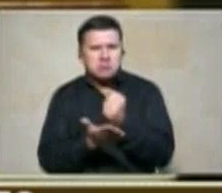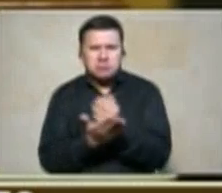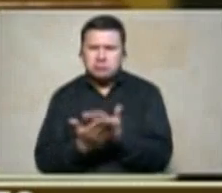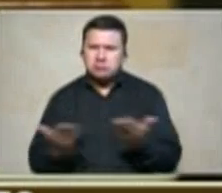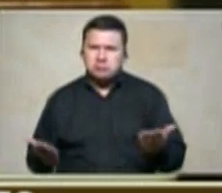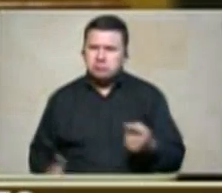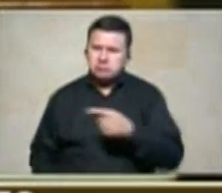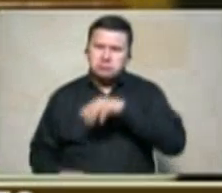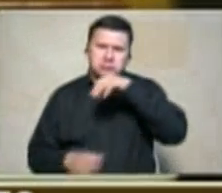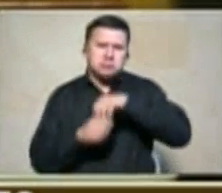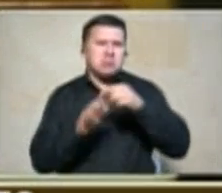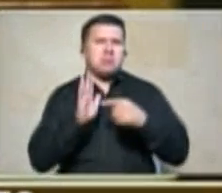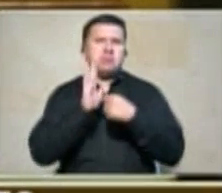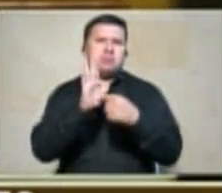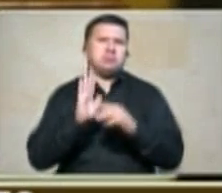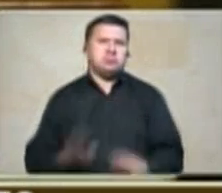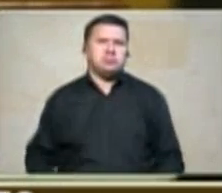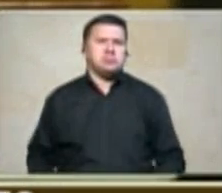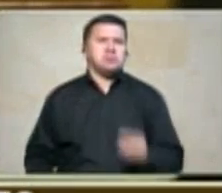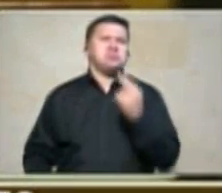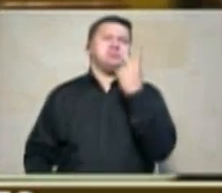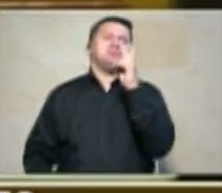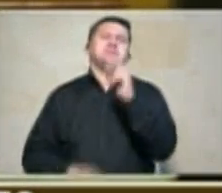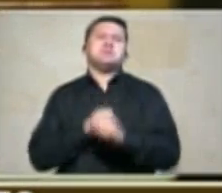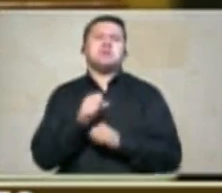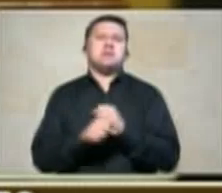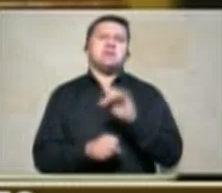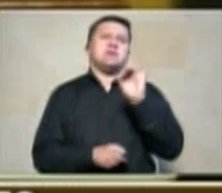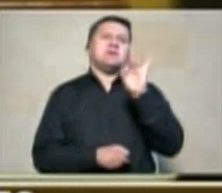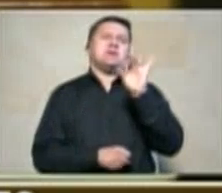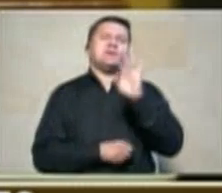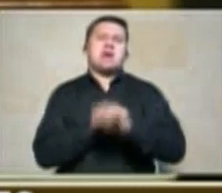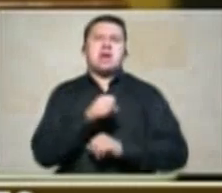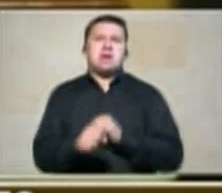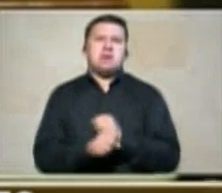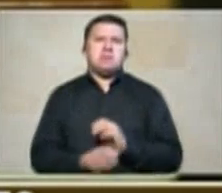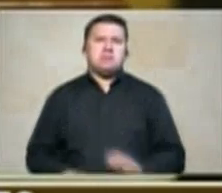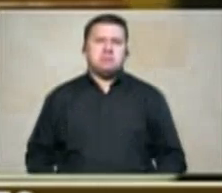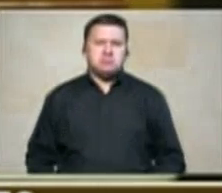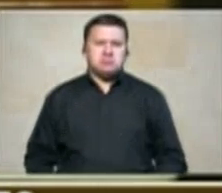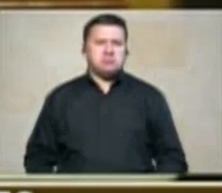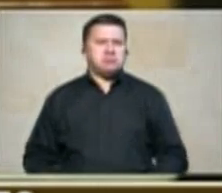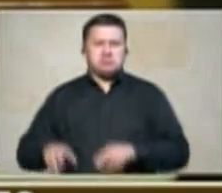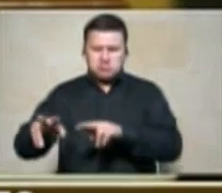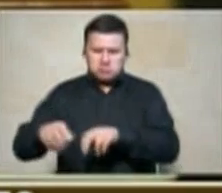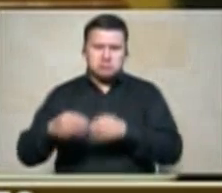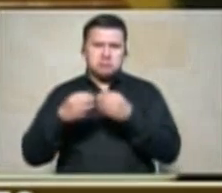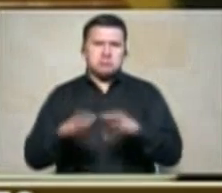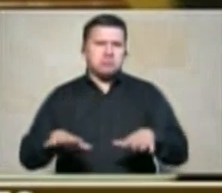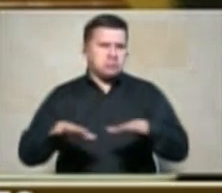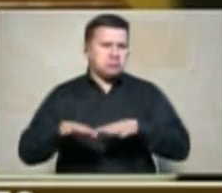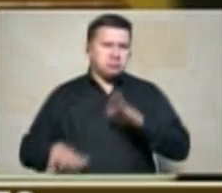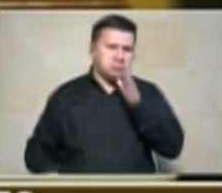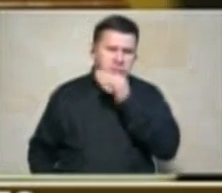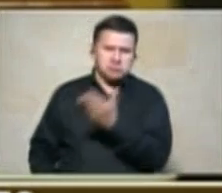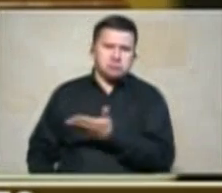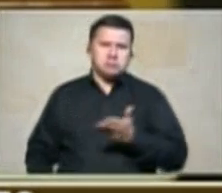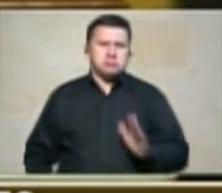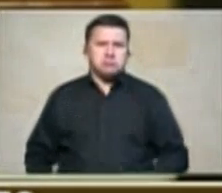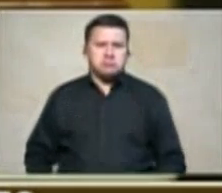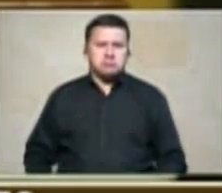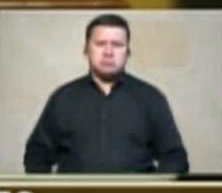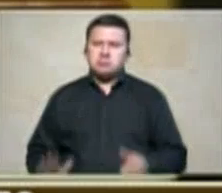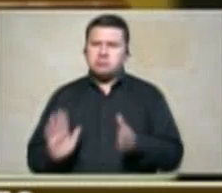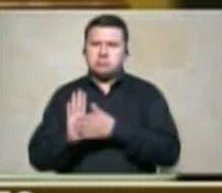años pagó una tierra y que todavía tiene los recibos y la forma de demostrarlo. Aquí nos dijo el